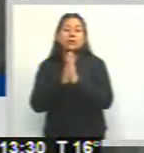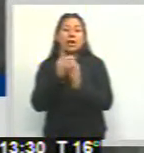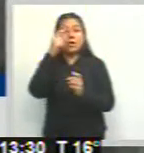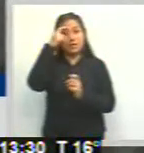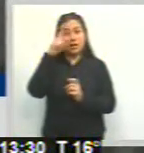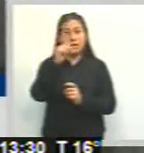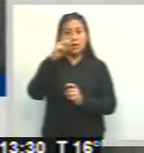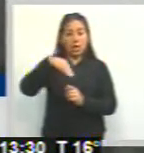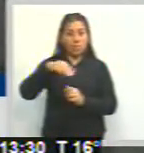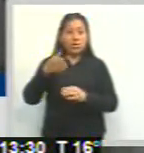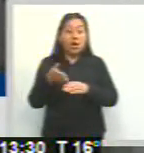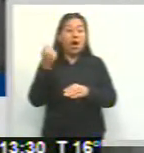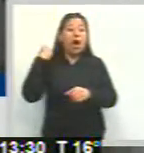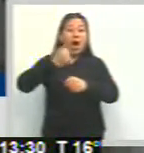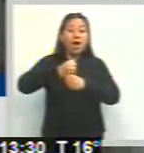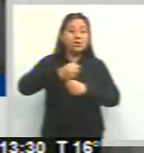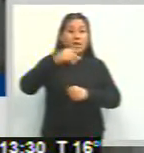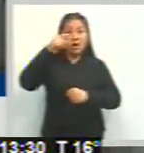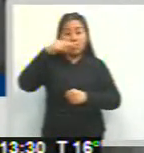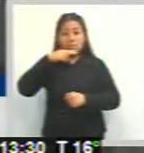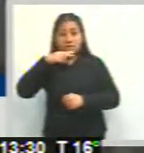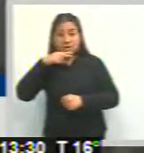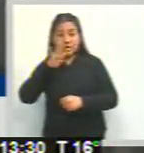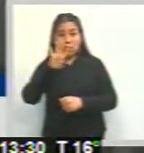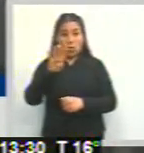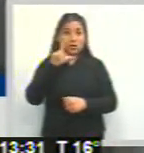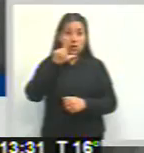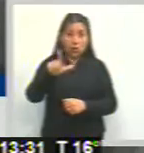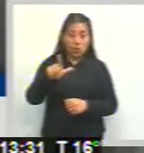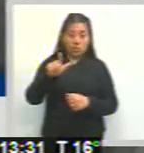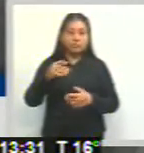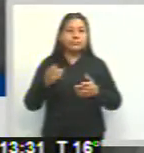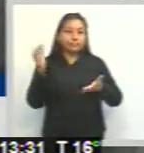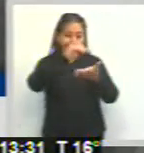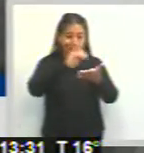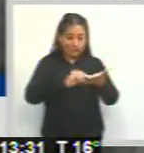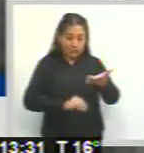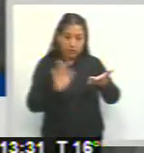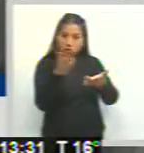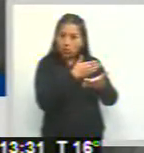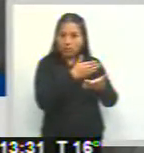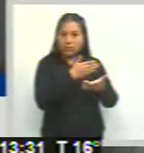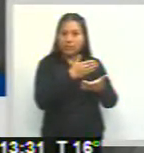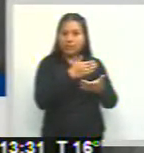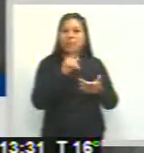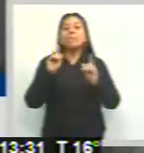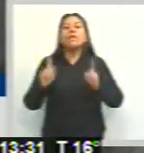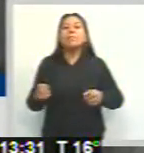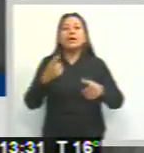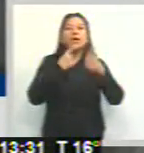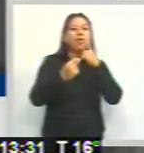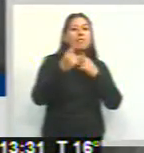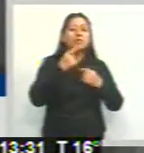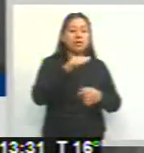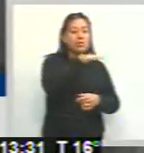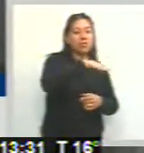kilómetros, que lo hagan hasta el viernes 4 para llenar la base de datos. También estamos vendiendo en distintos puntos de la ciudad,